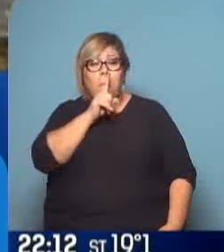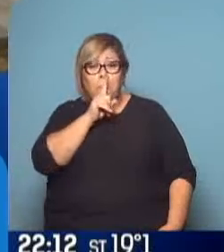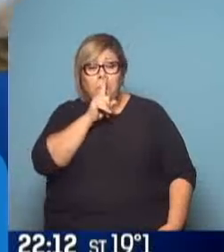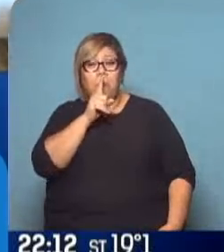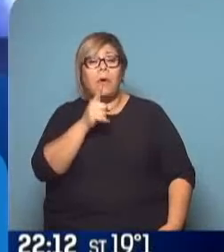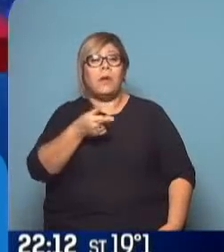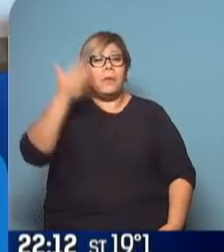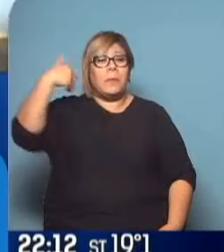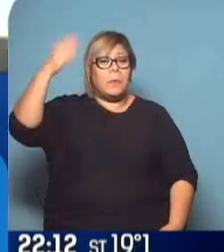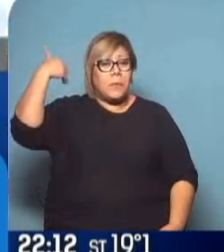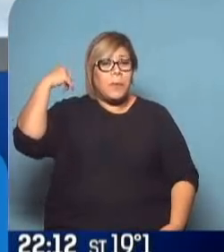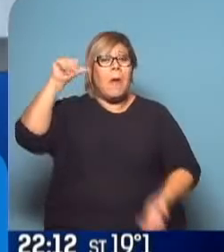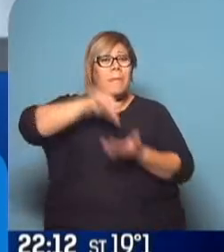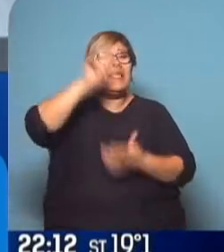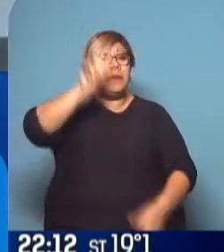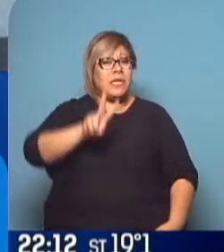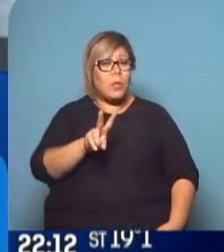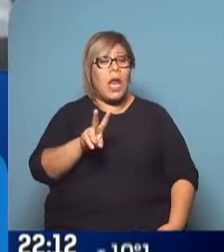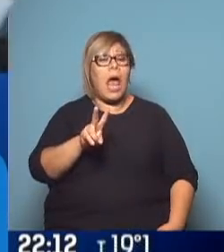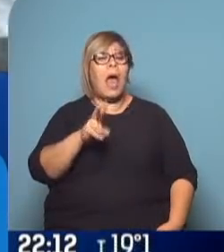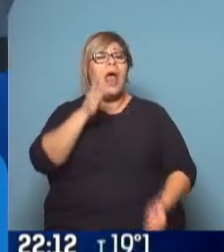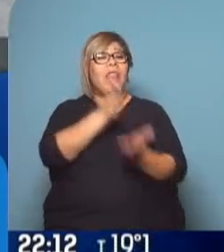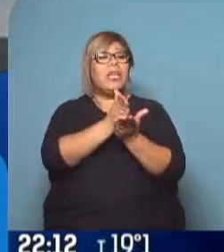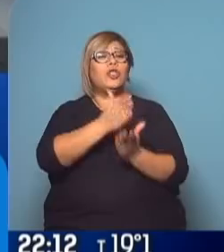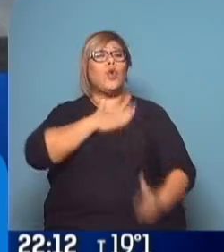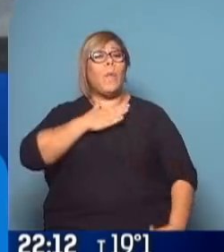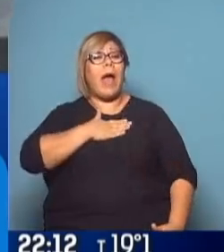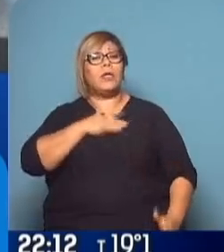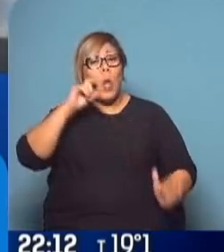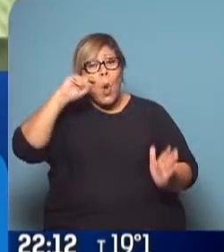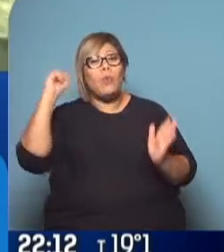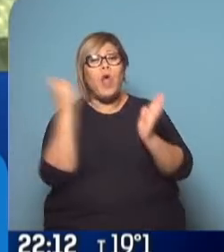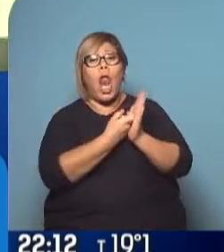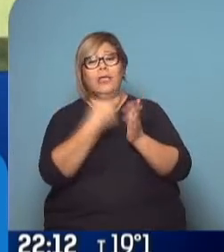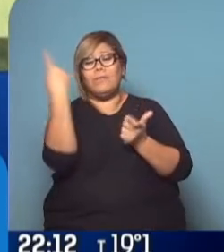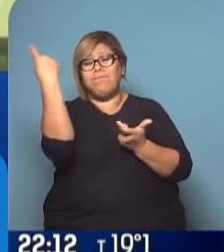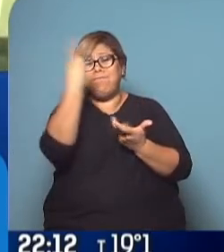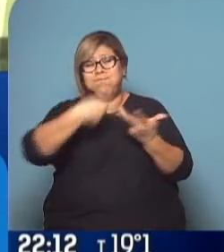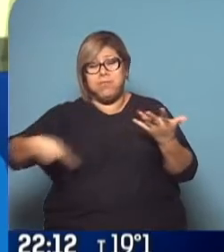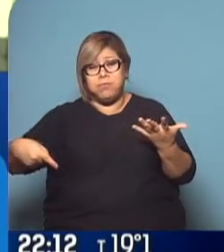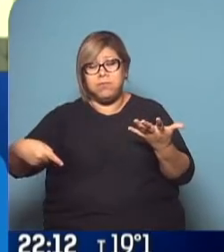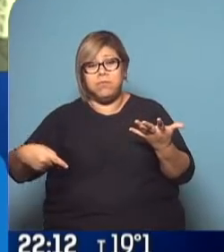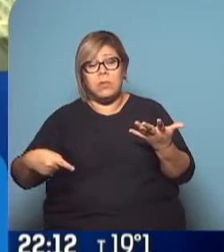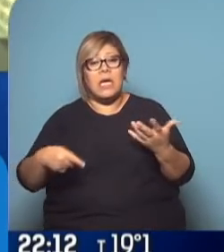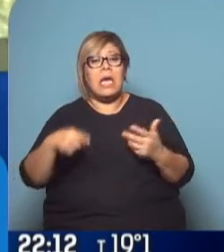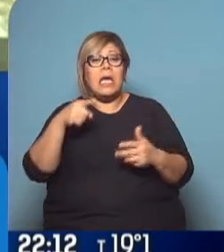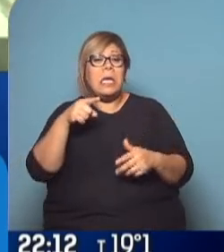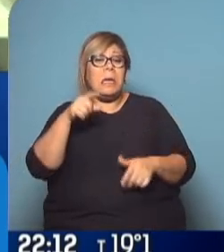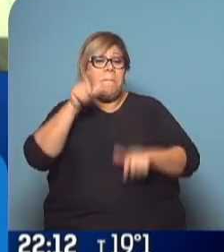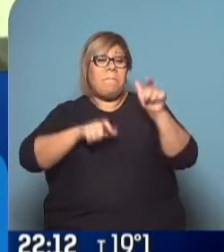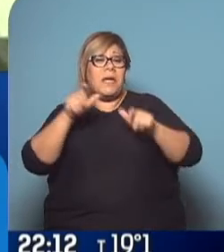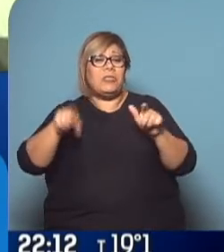en Venezuela, hablar de no intervención y de soberanía. No, momento. Cuando hablamos de violaciones a los derechos